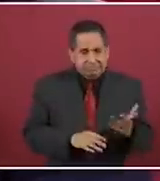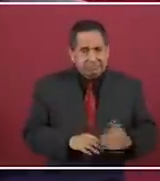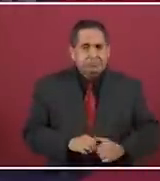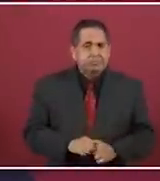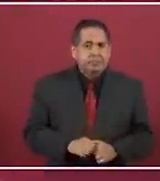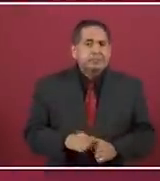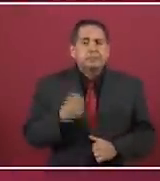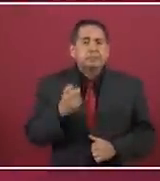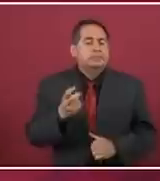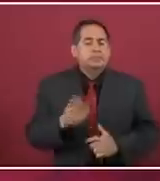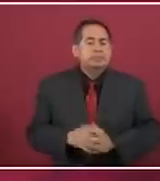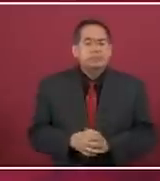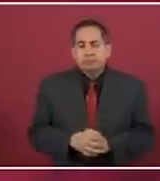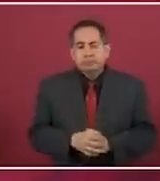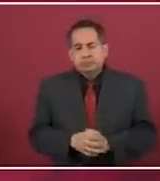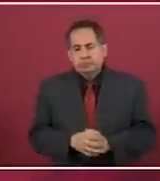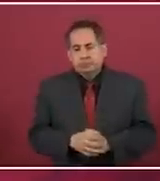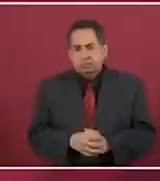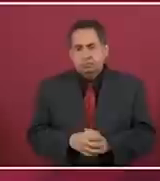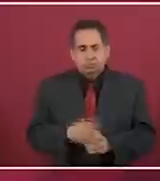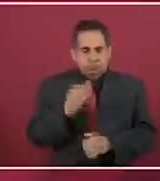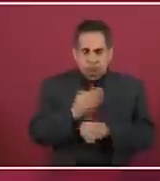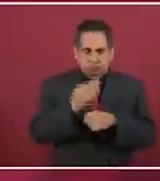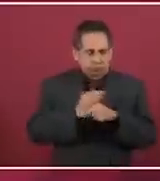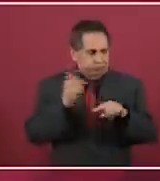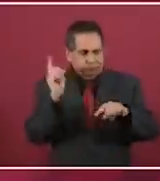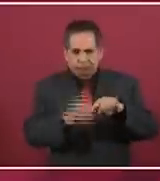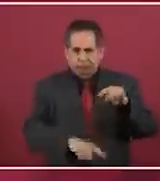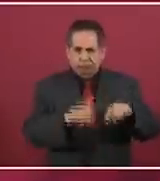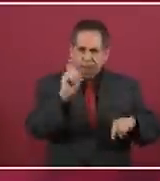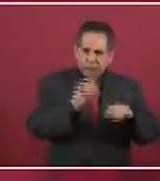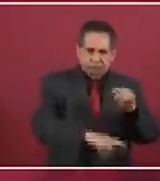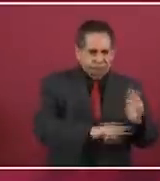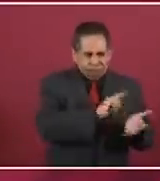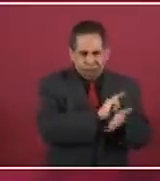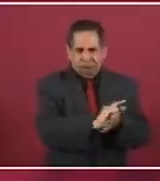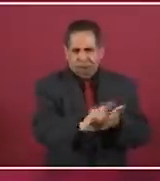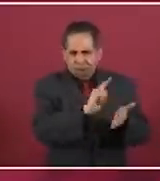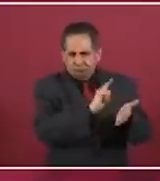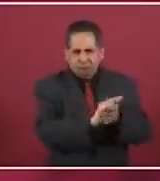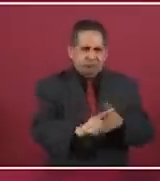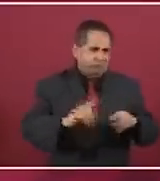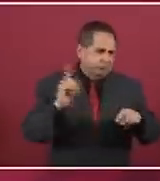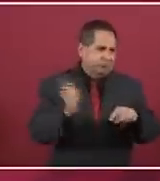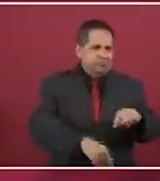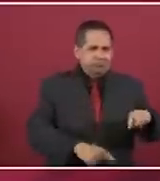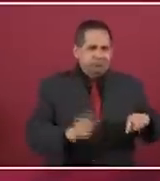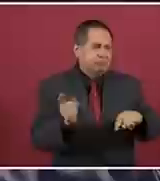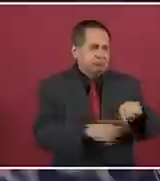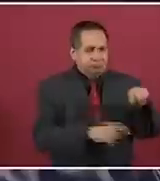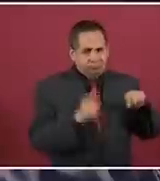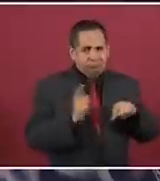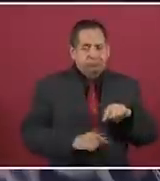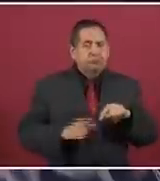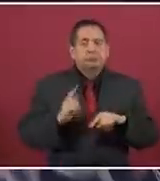Por eso estamos limpiando. Y el caso de las medicinas es un tema,